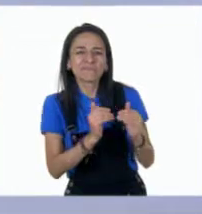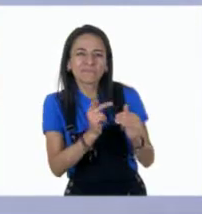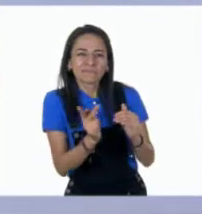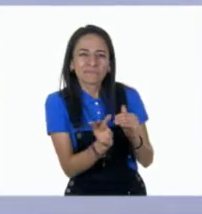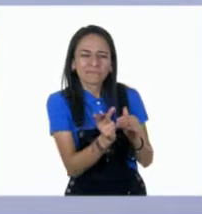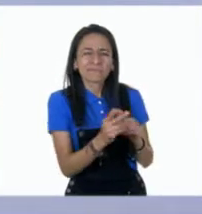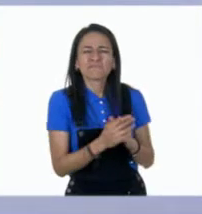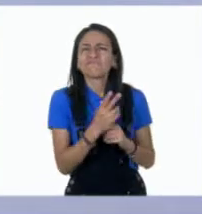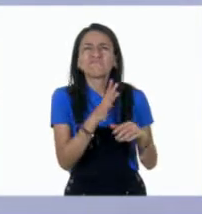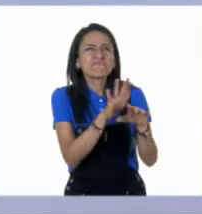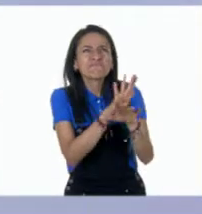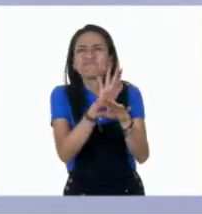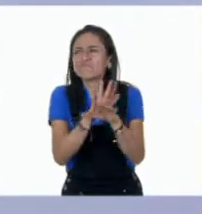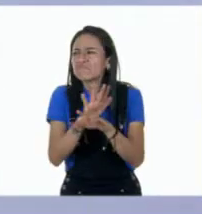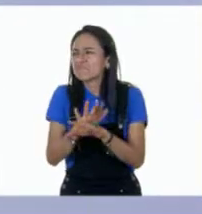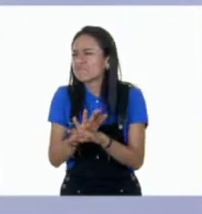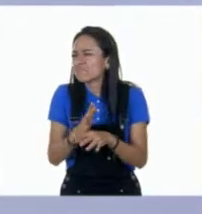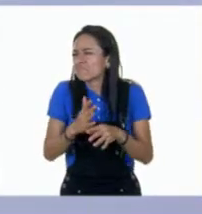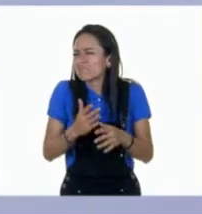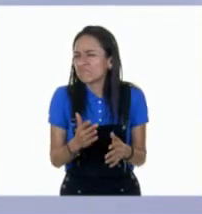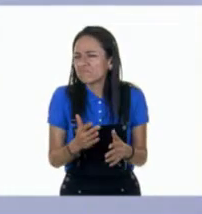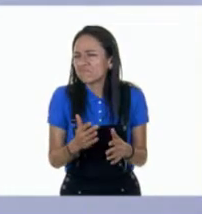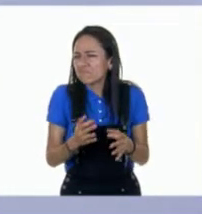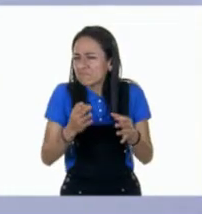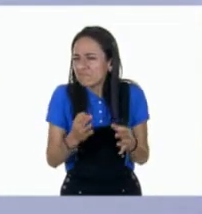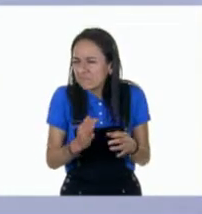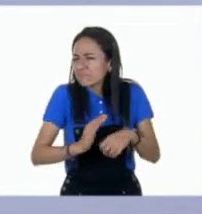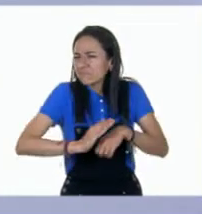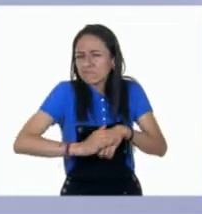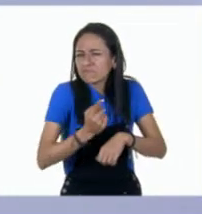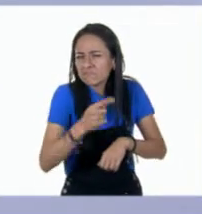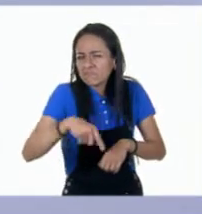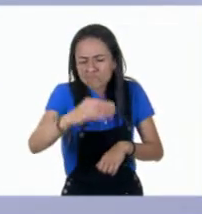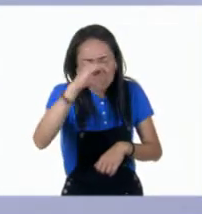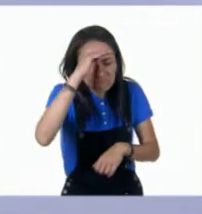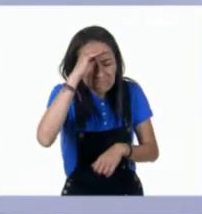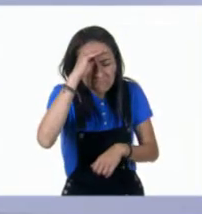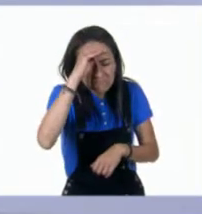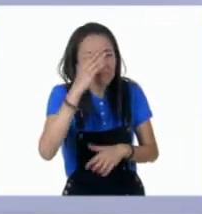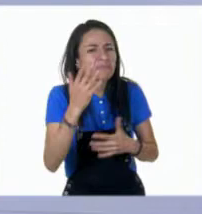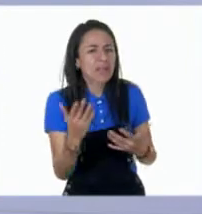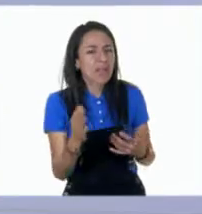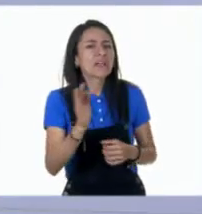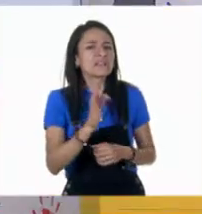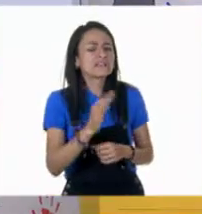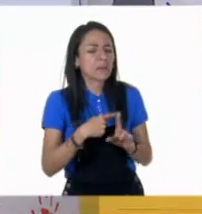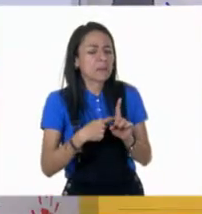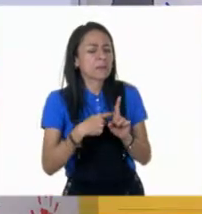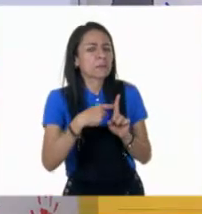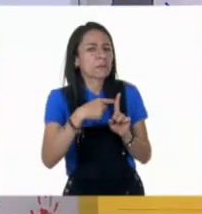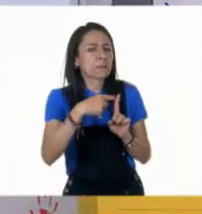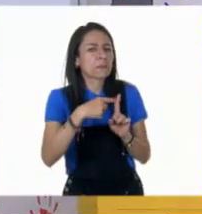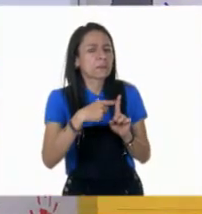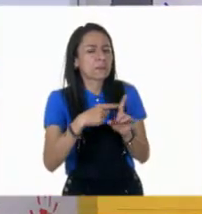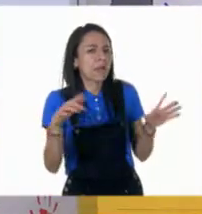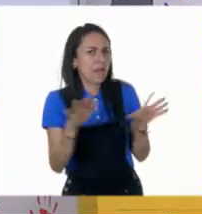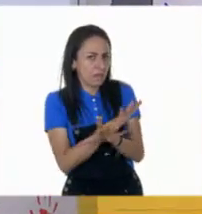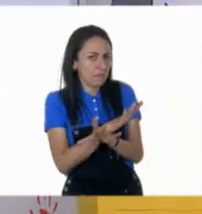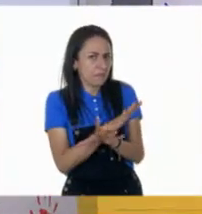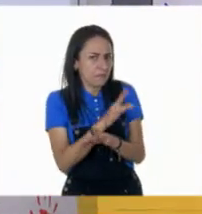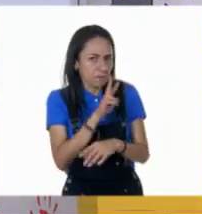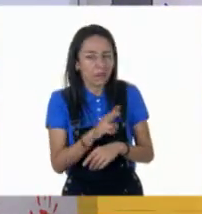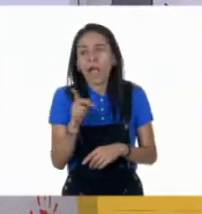ocurren esos cambios? Porque la temperatura cambió, ¿no te parece? Pues sí, cierto, cambió la